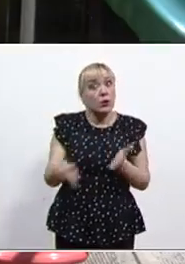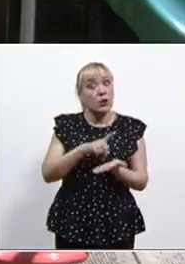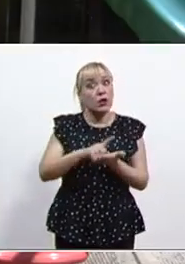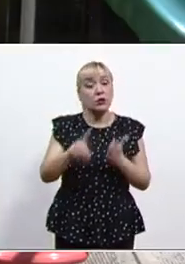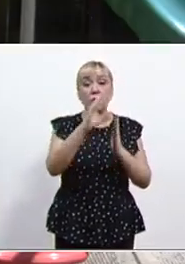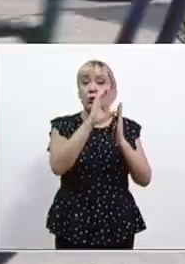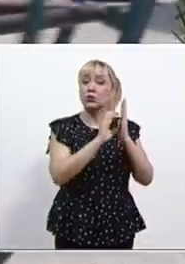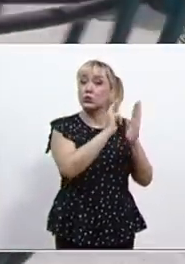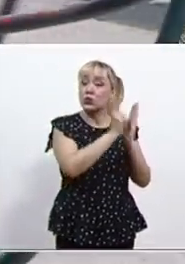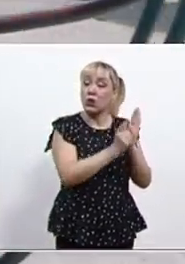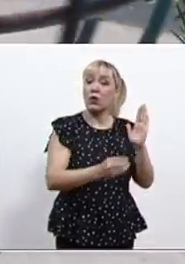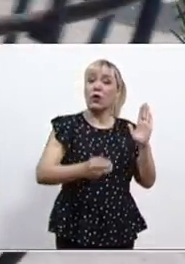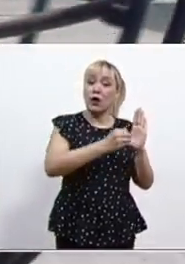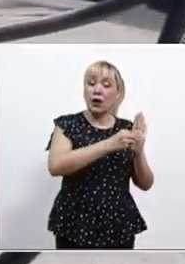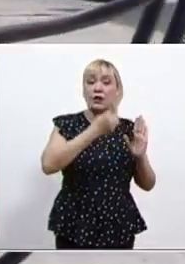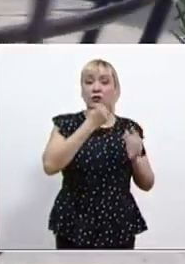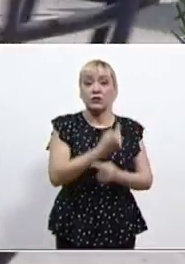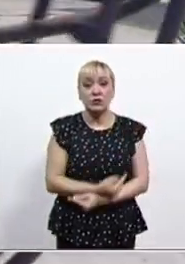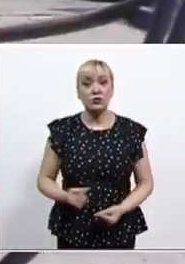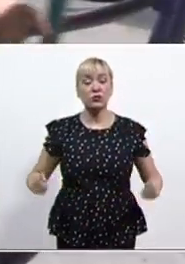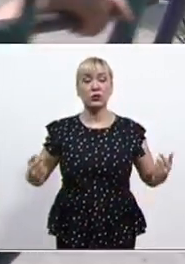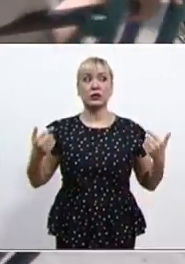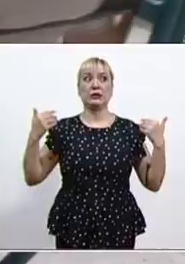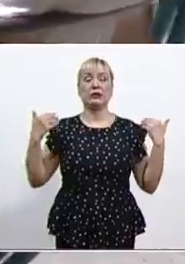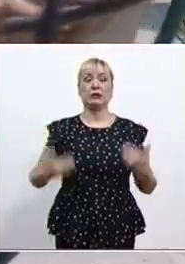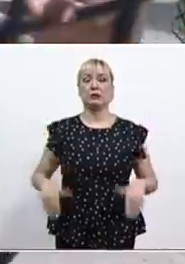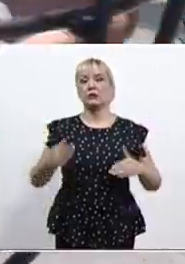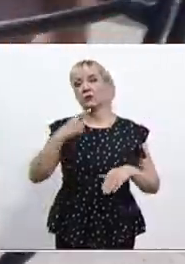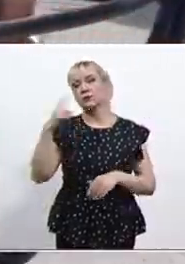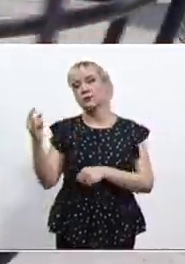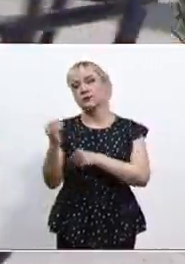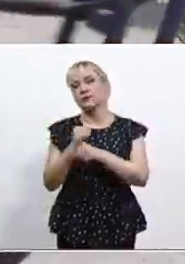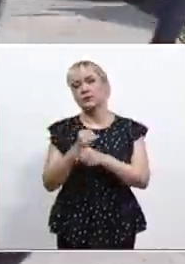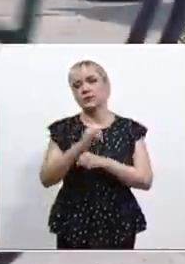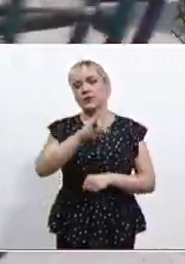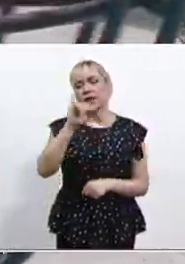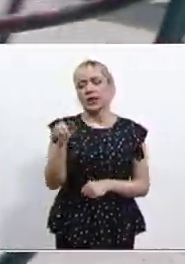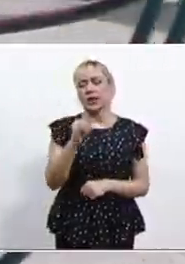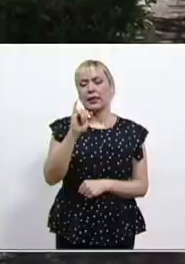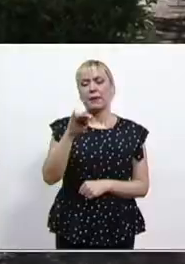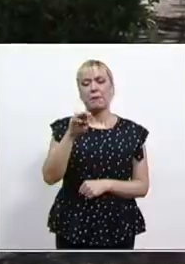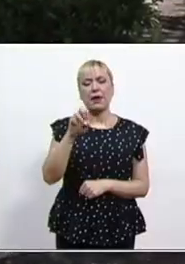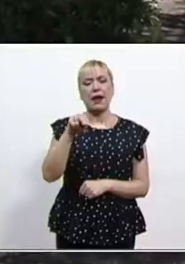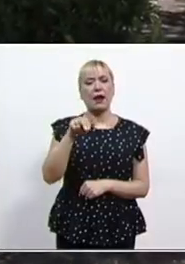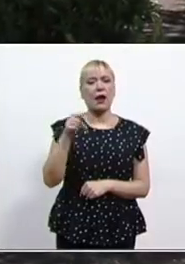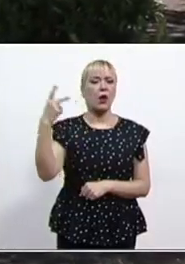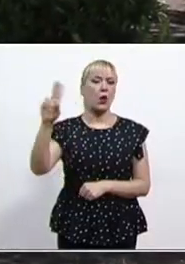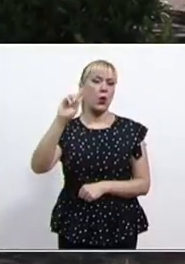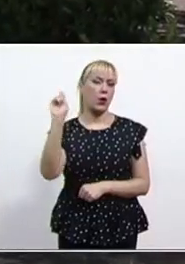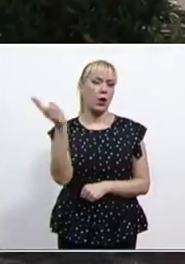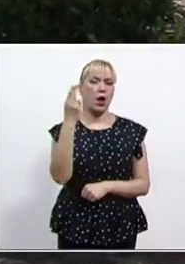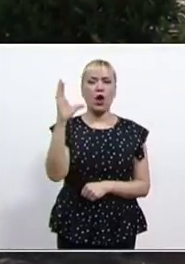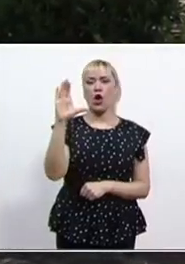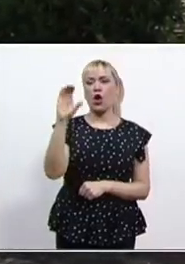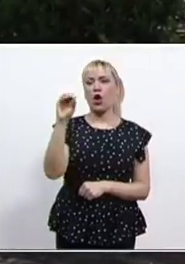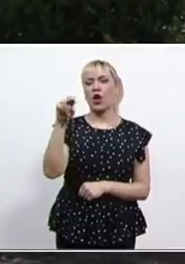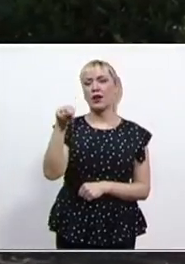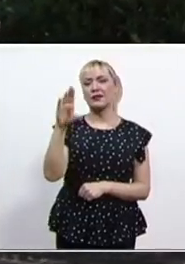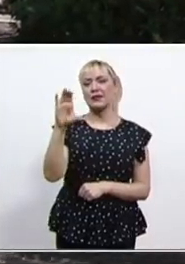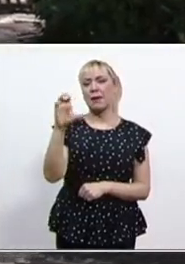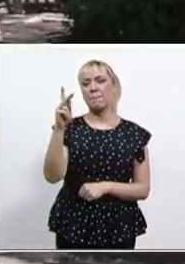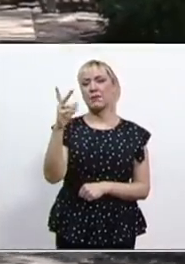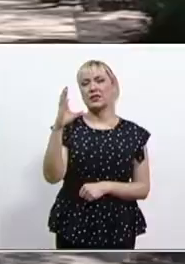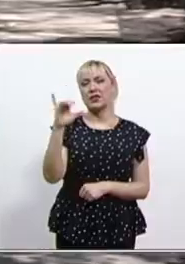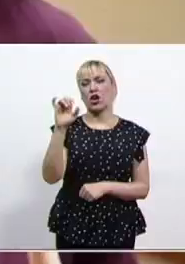de niñas, niños y adolescentes. Así lo expresó la investigadora Jimena Gauché de la Universidad de Concepción, Chile, quien participó en la